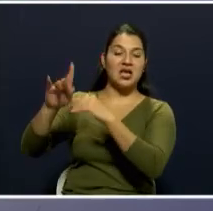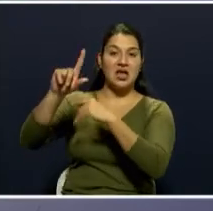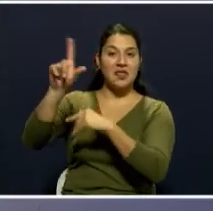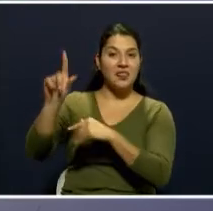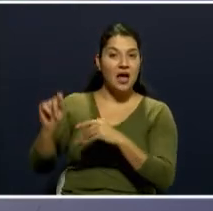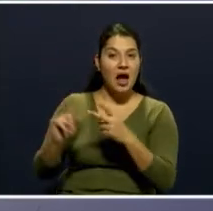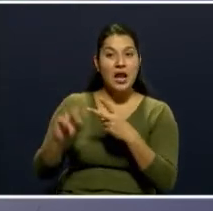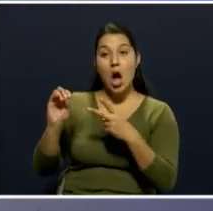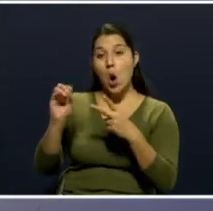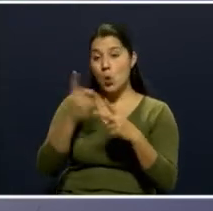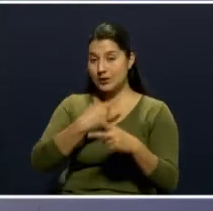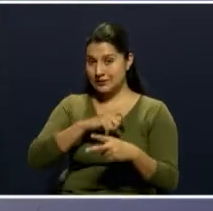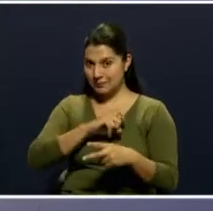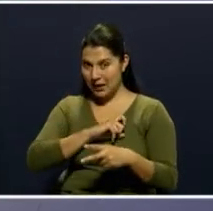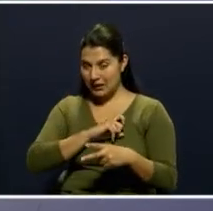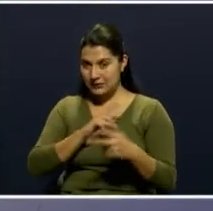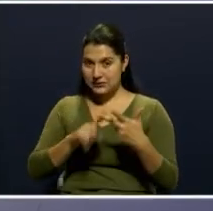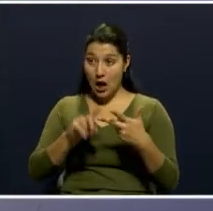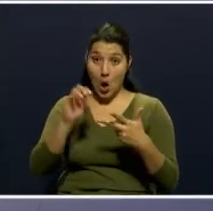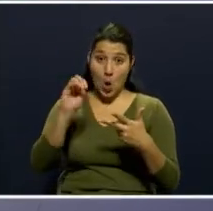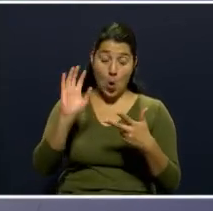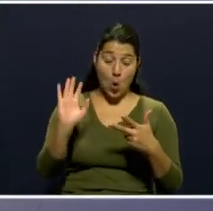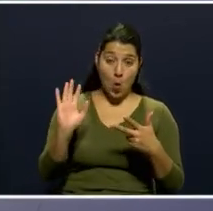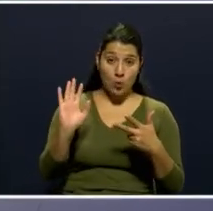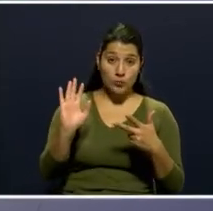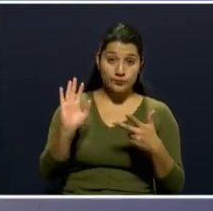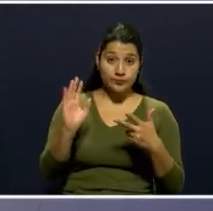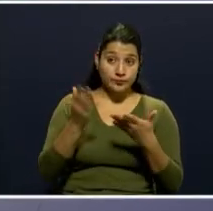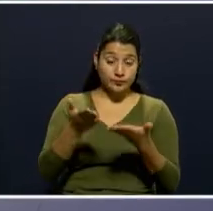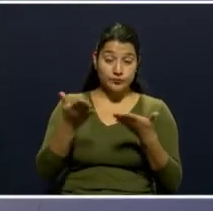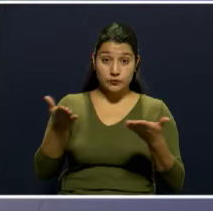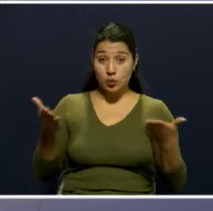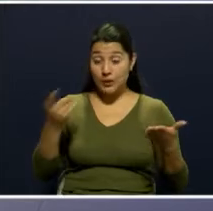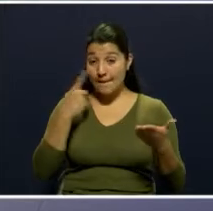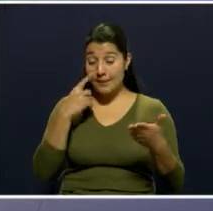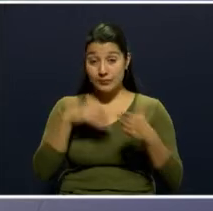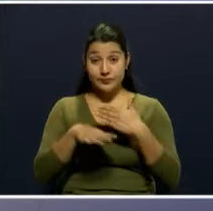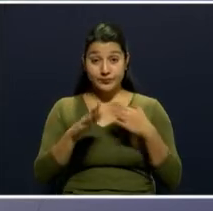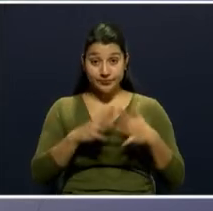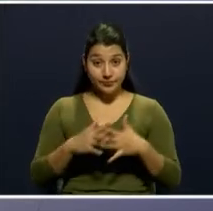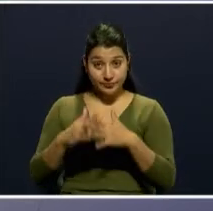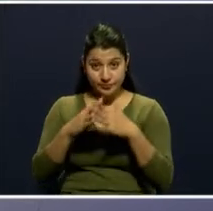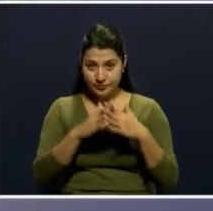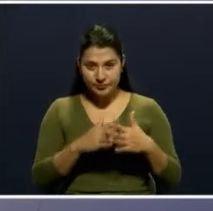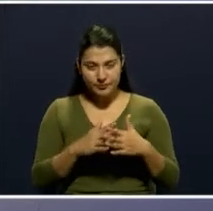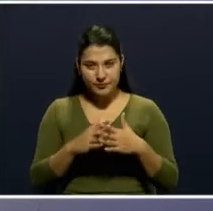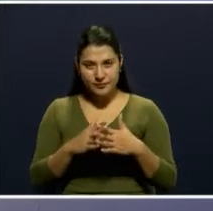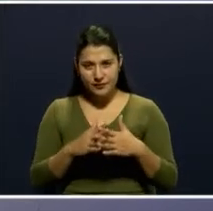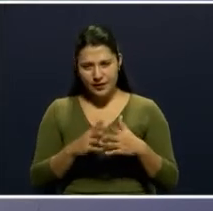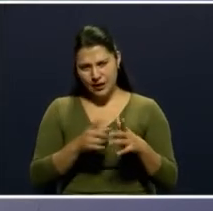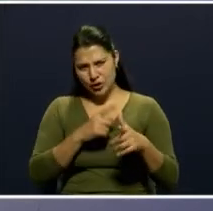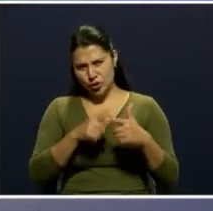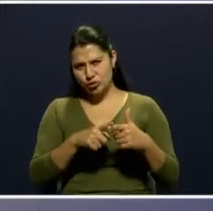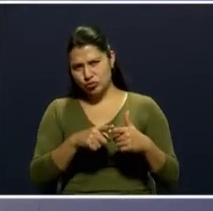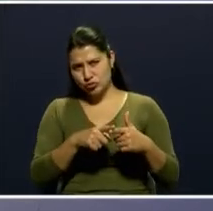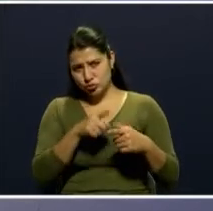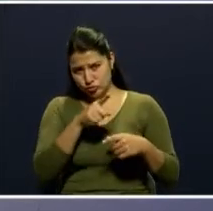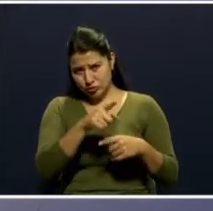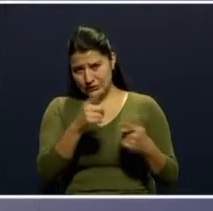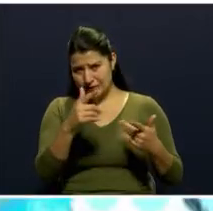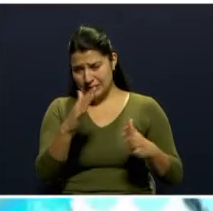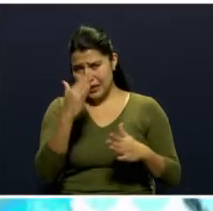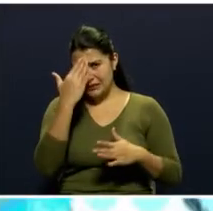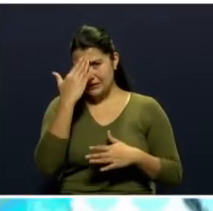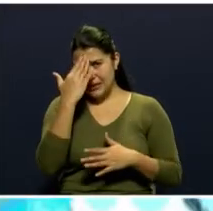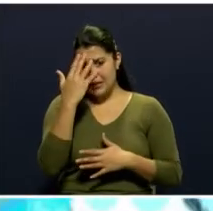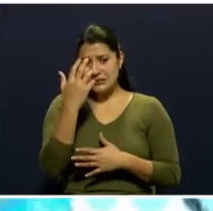Italia o en España, o alguna de las cosas que estamos viendo en Estados Unidos. ¿Hay alguna posibilidad o sabemos si